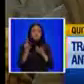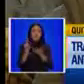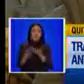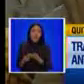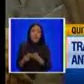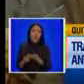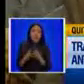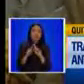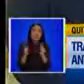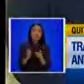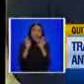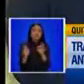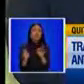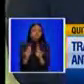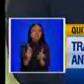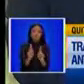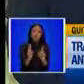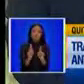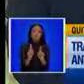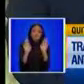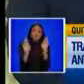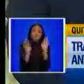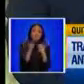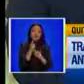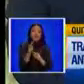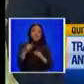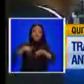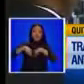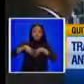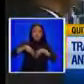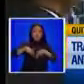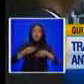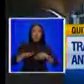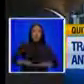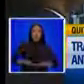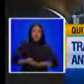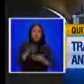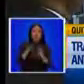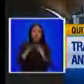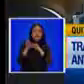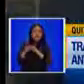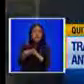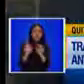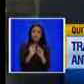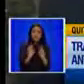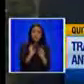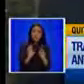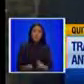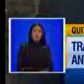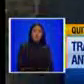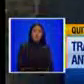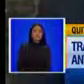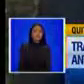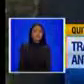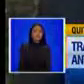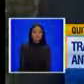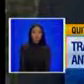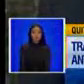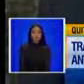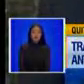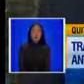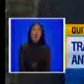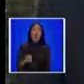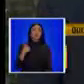hay nada oficial. Al menos el transporte pesado no ha dado su respaldo todavía. Pondremos en análisis de